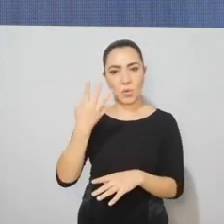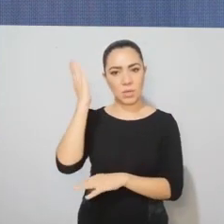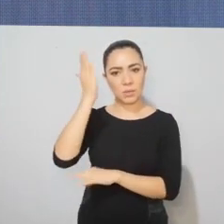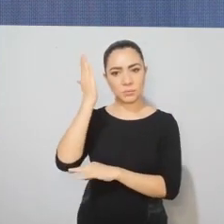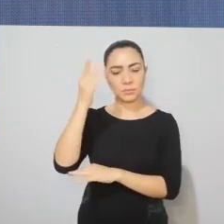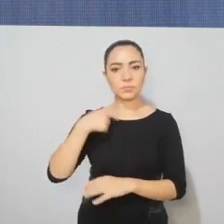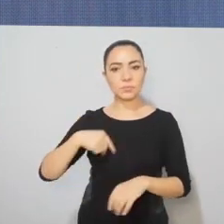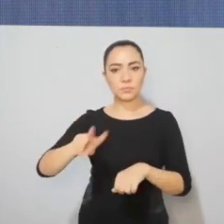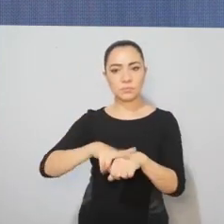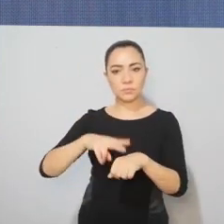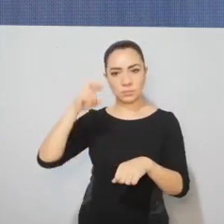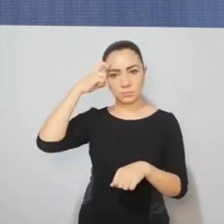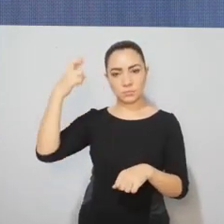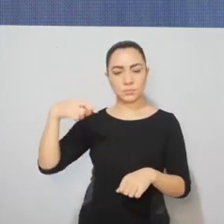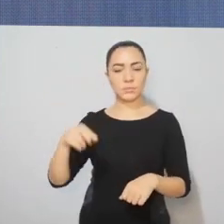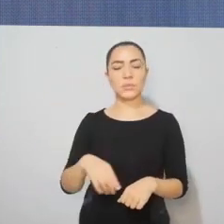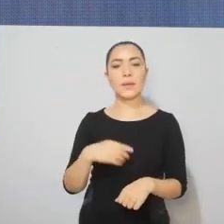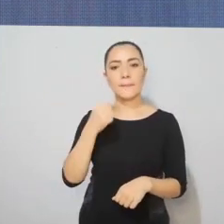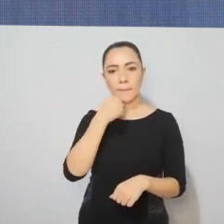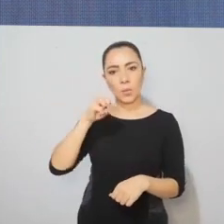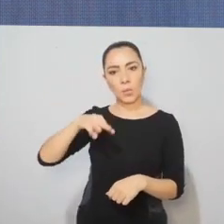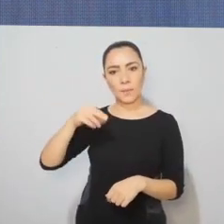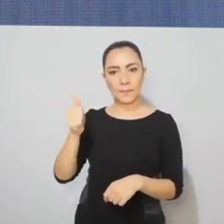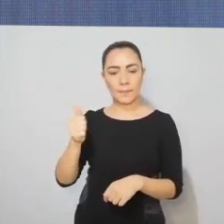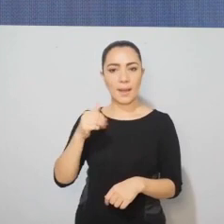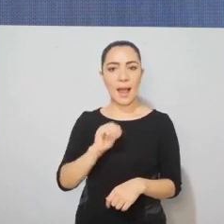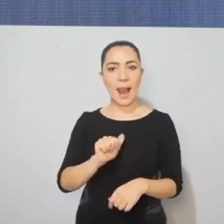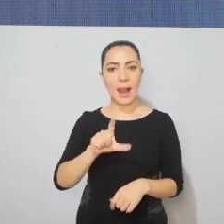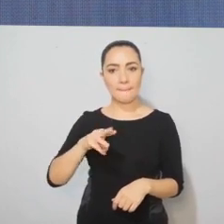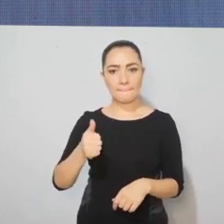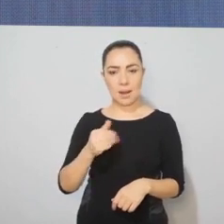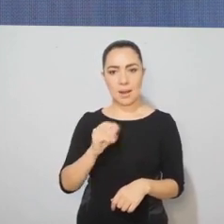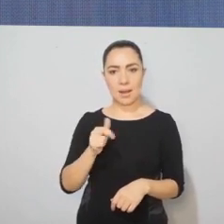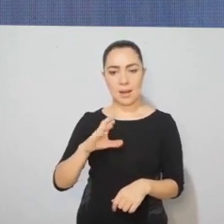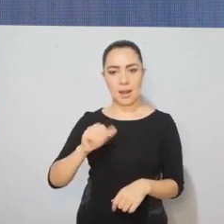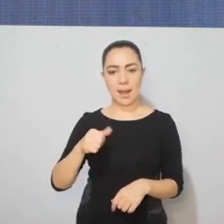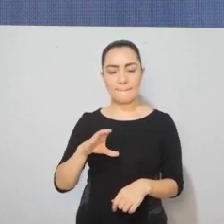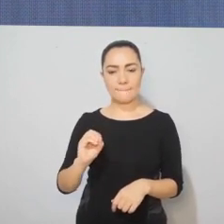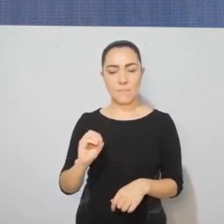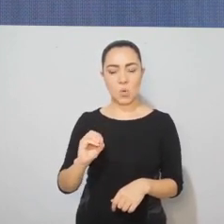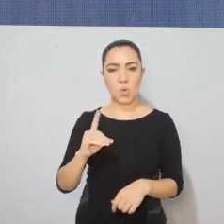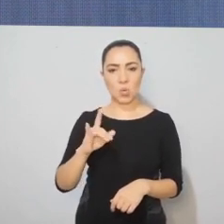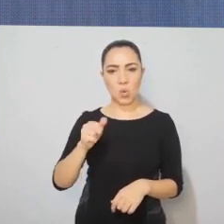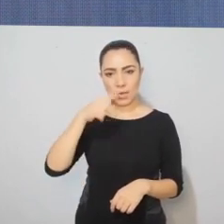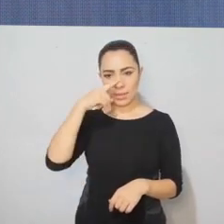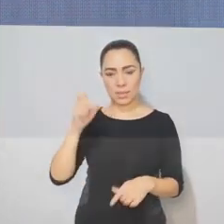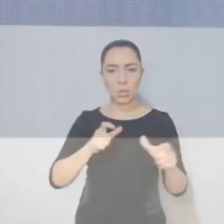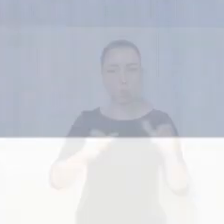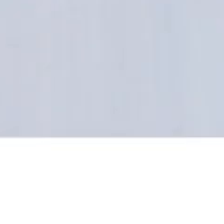a cargo de la magíster Alma Gisela Cárcamo Duarte, coordinadora del comité organizador.